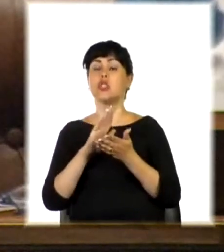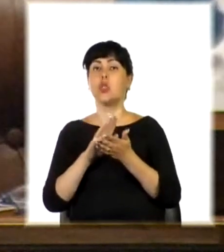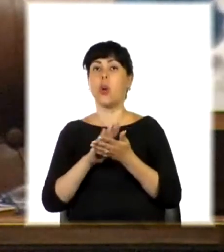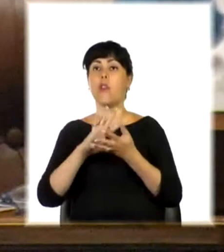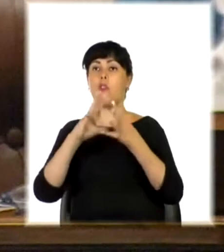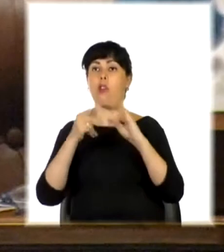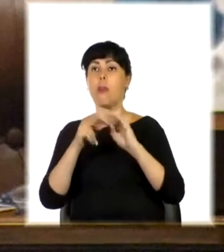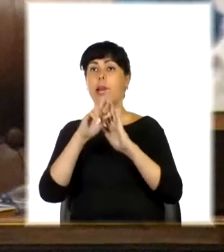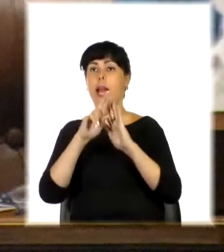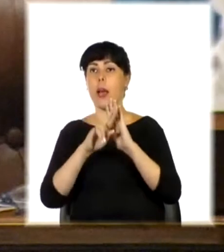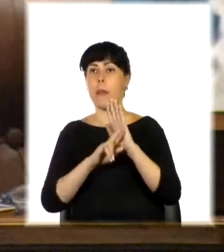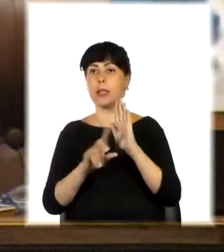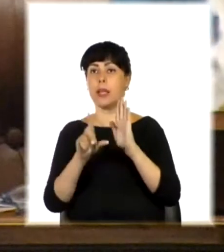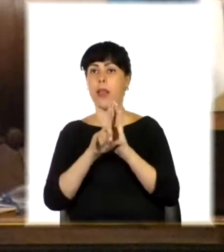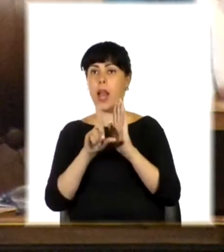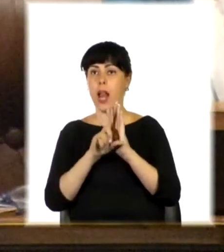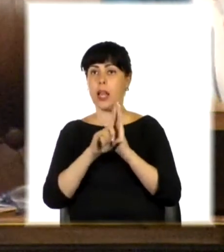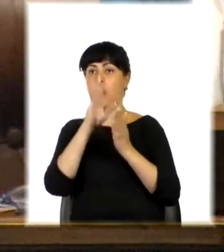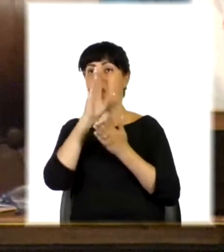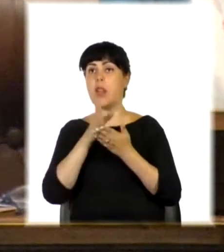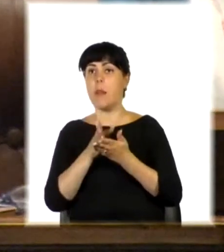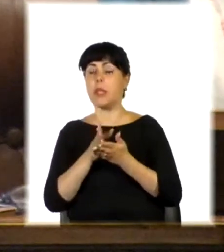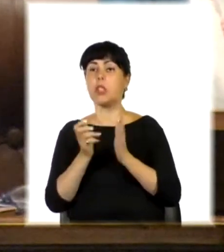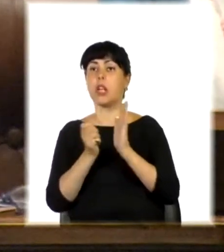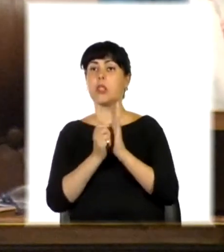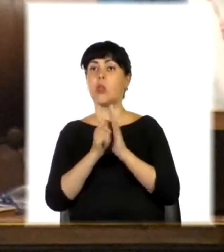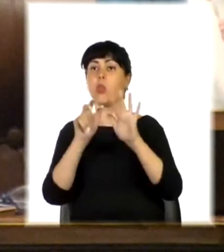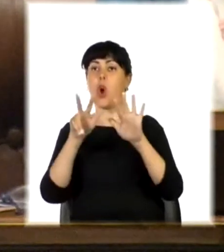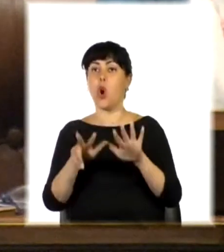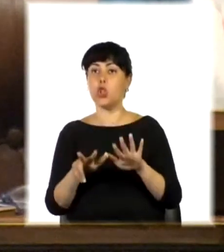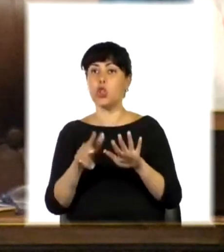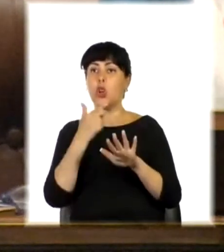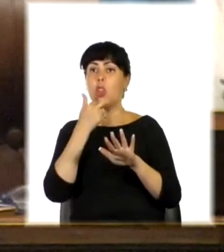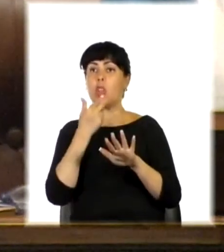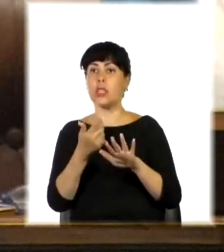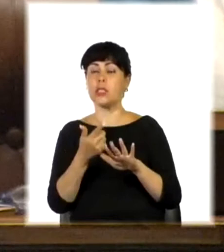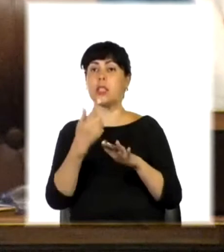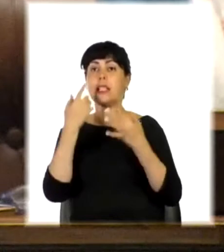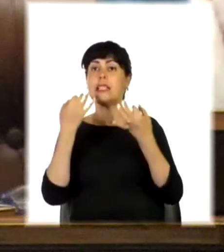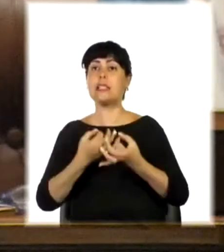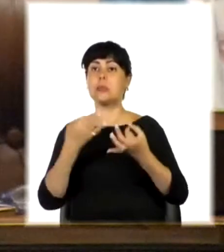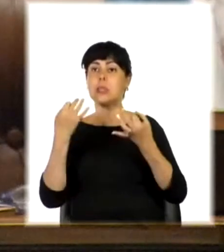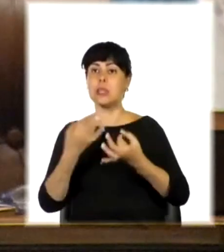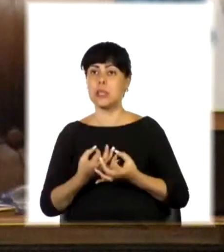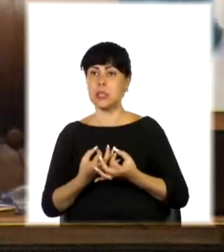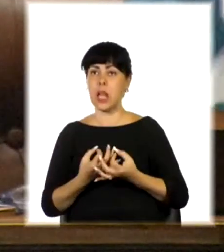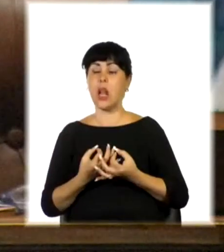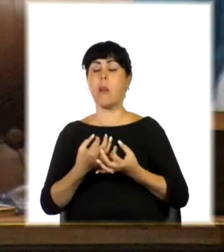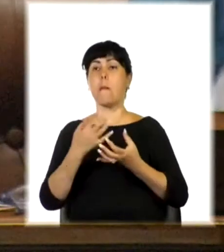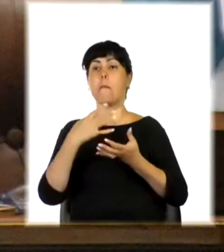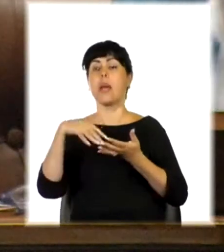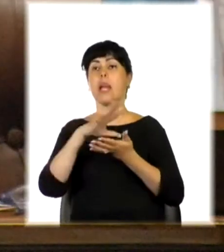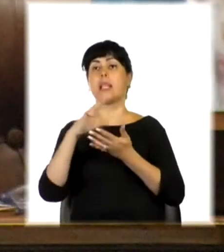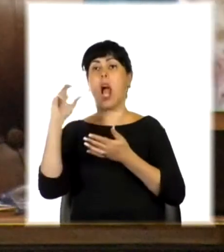reglamentación de la ley y finalmente el artículo 8 establece una disposición especial para los entes autónomos y